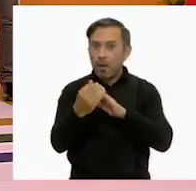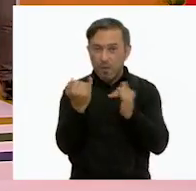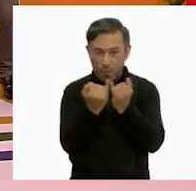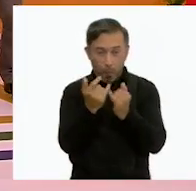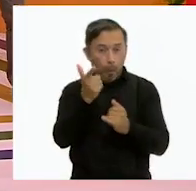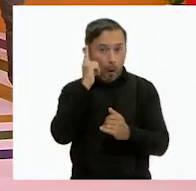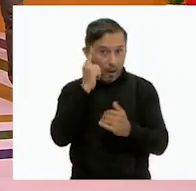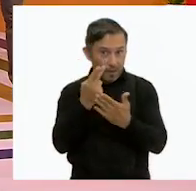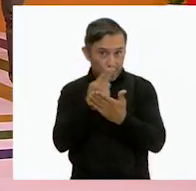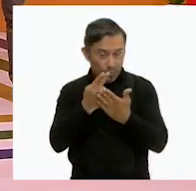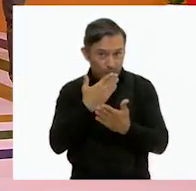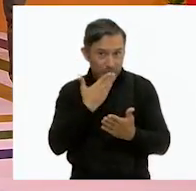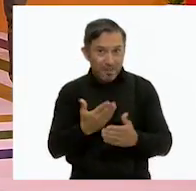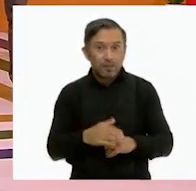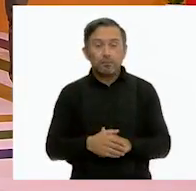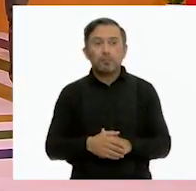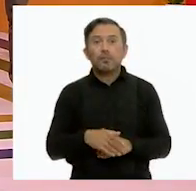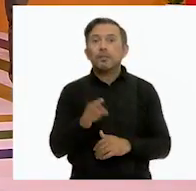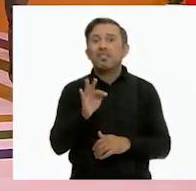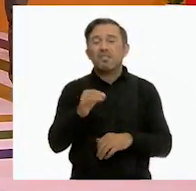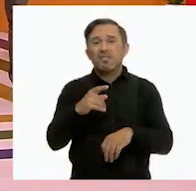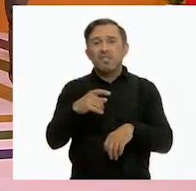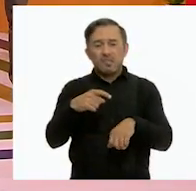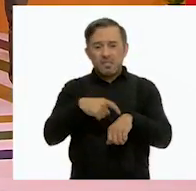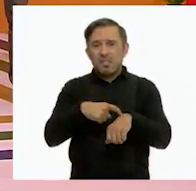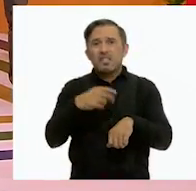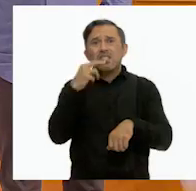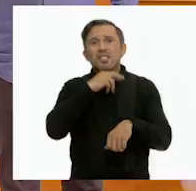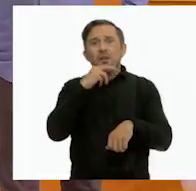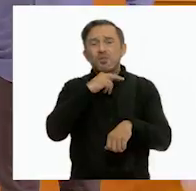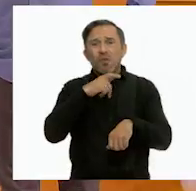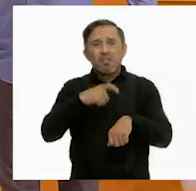dibujos. Recuerda que si no te dio tiempo de